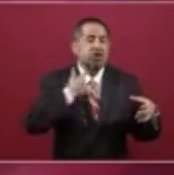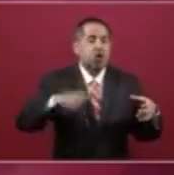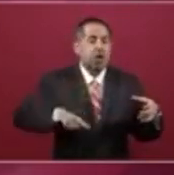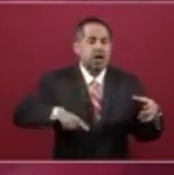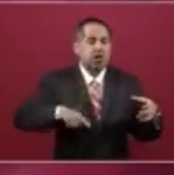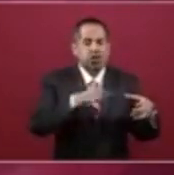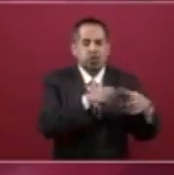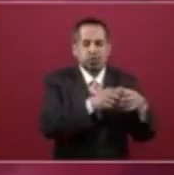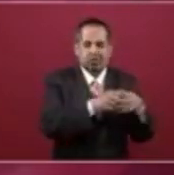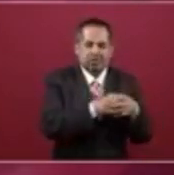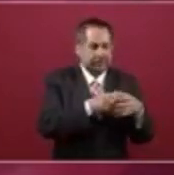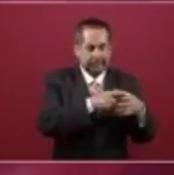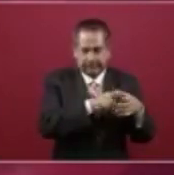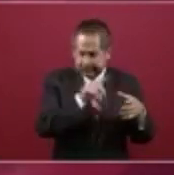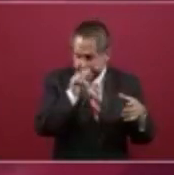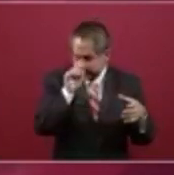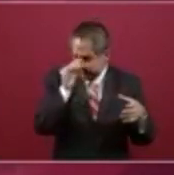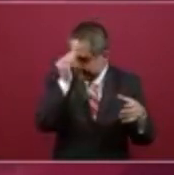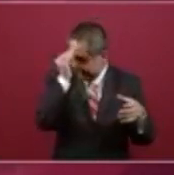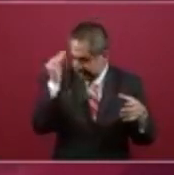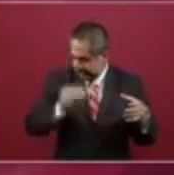más suave esta pesadilla